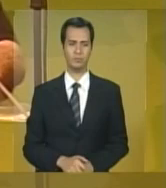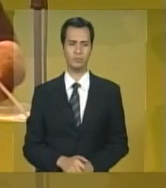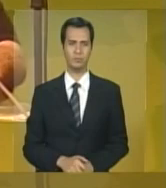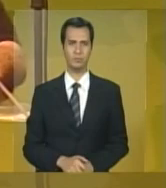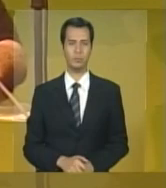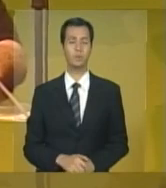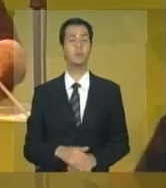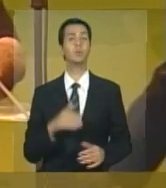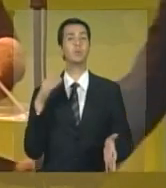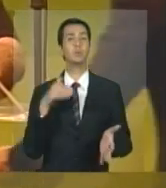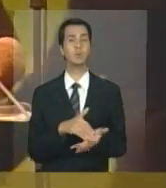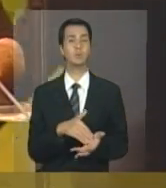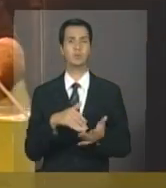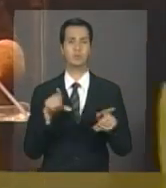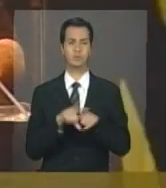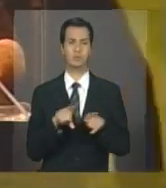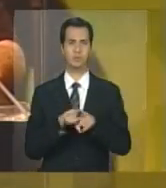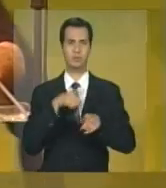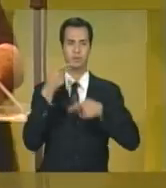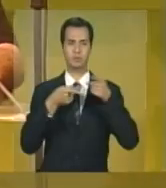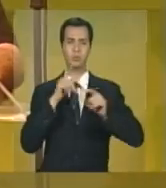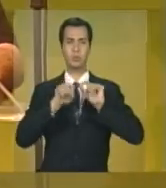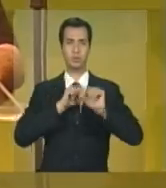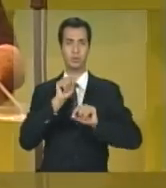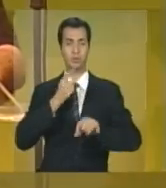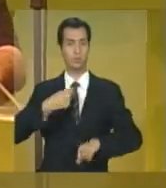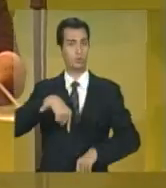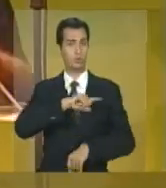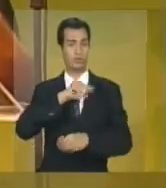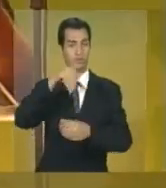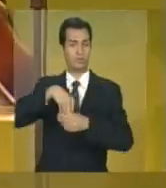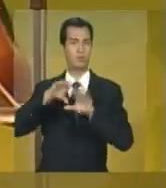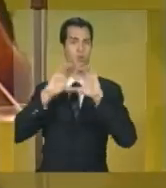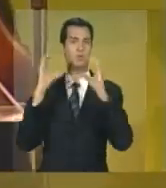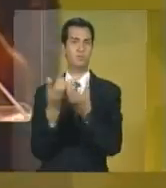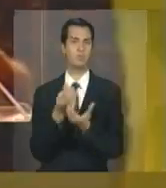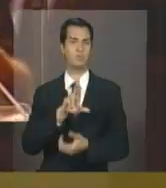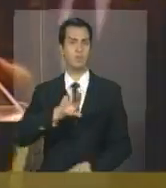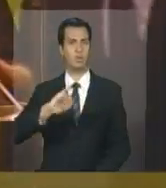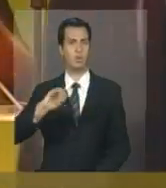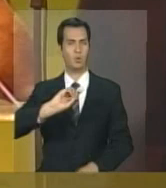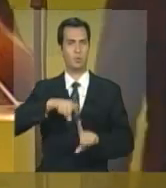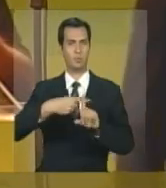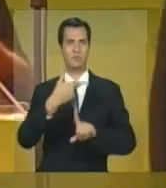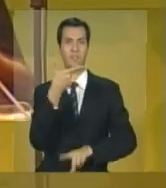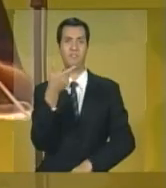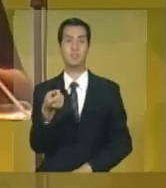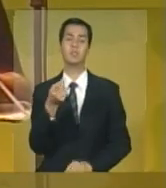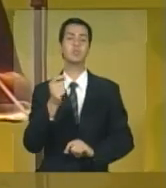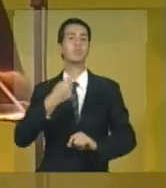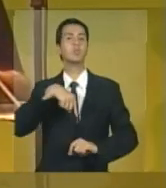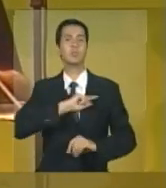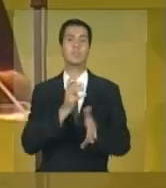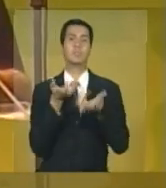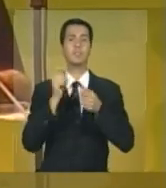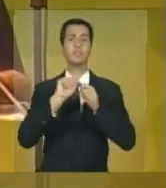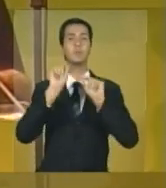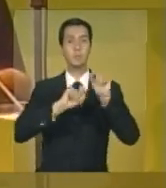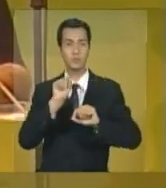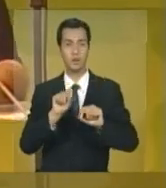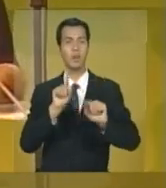el otro mundo que queremos en Río Más 20 tiene que ser un mundo donde se redistribuya la